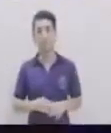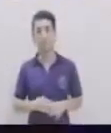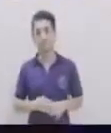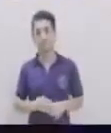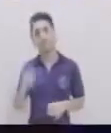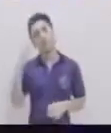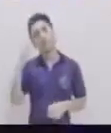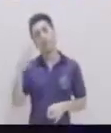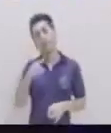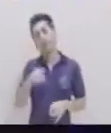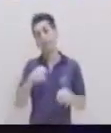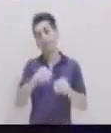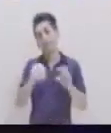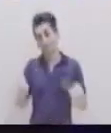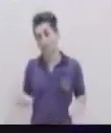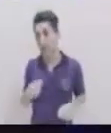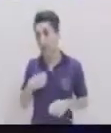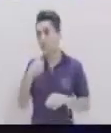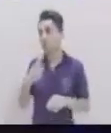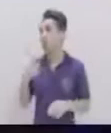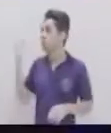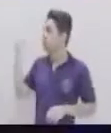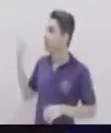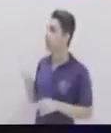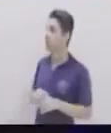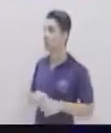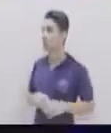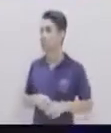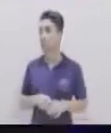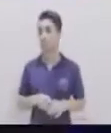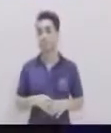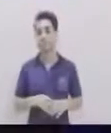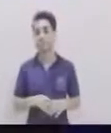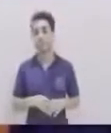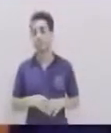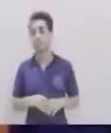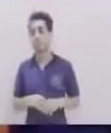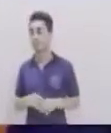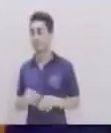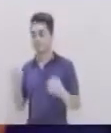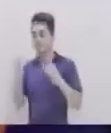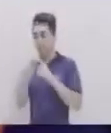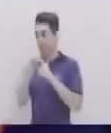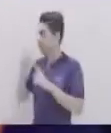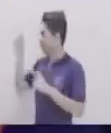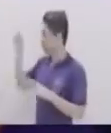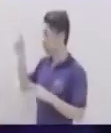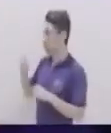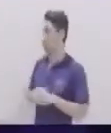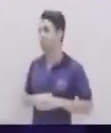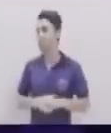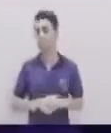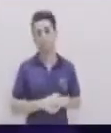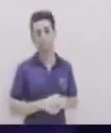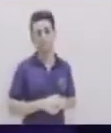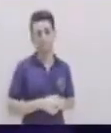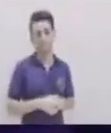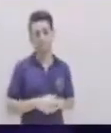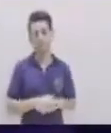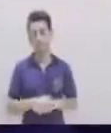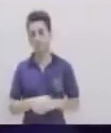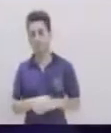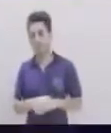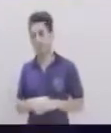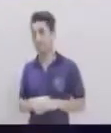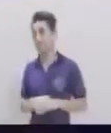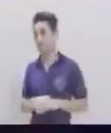Y para referirnos a la tierra, decimos naru. Repitan después de mí, naru.